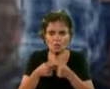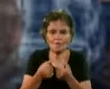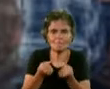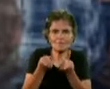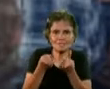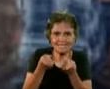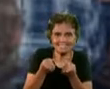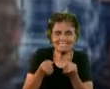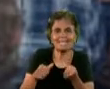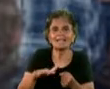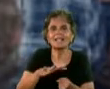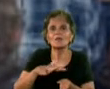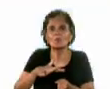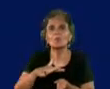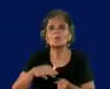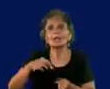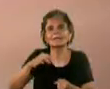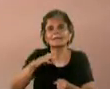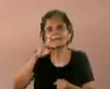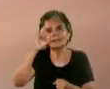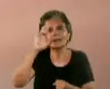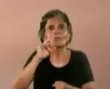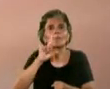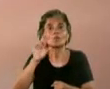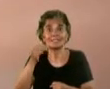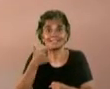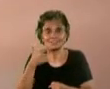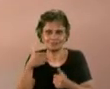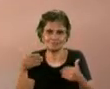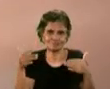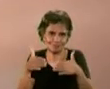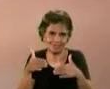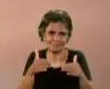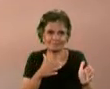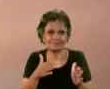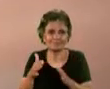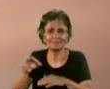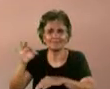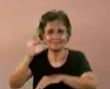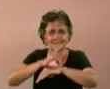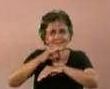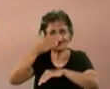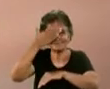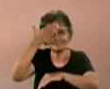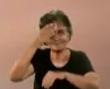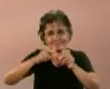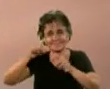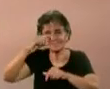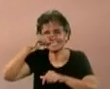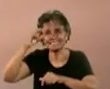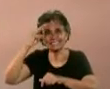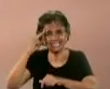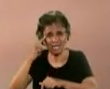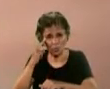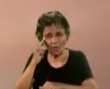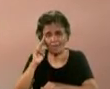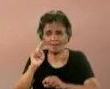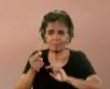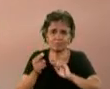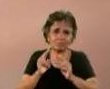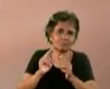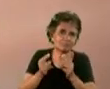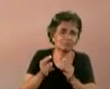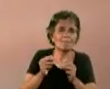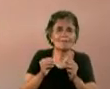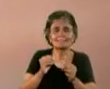se hizo en la localidad de Potrerillo. Brote histórico de dengue. 79 muertos y más de 120.000 casos